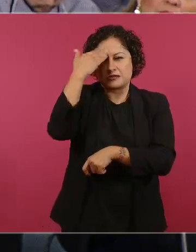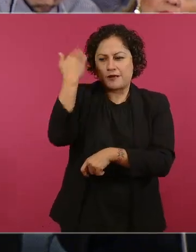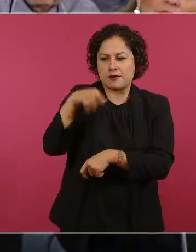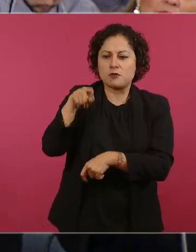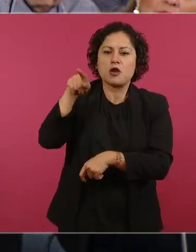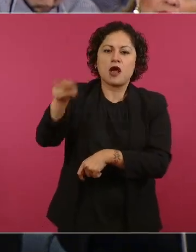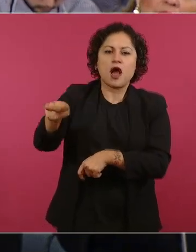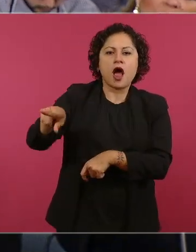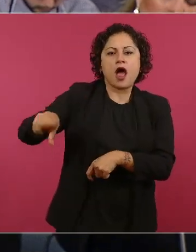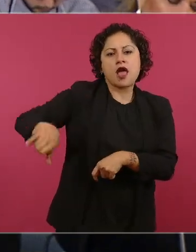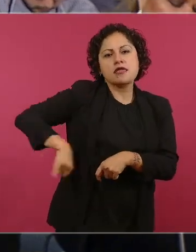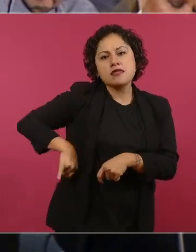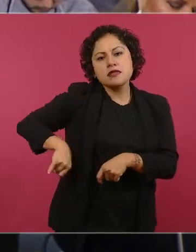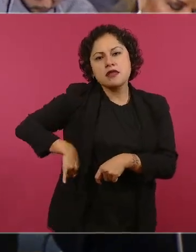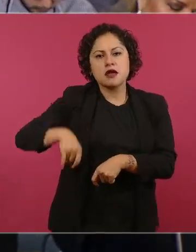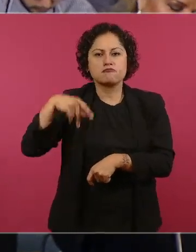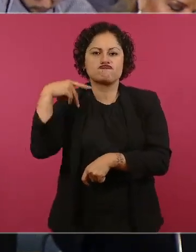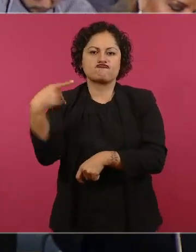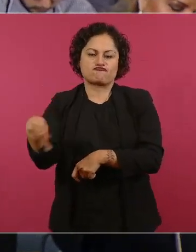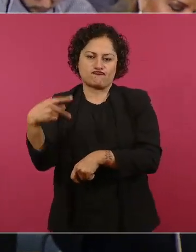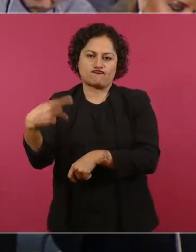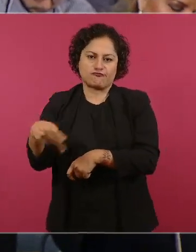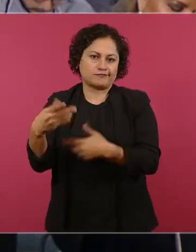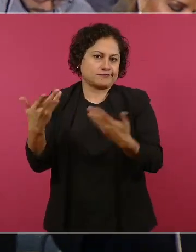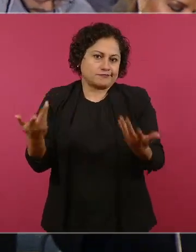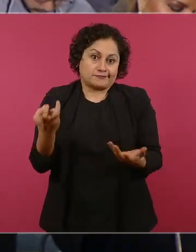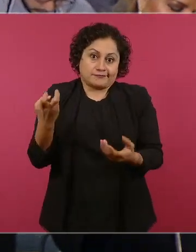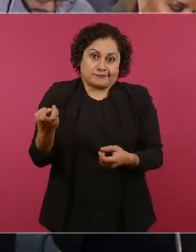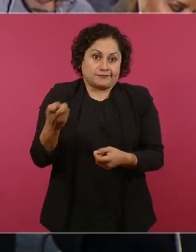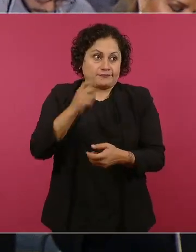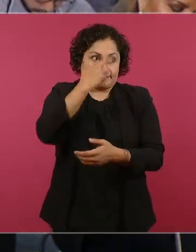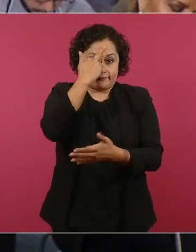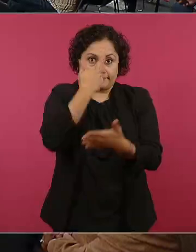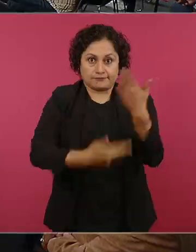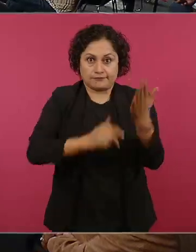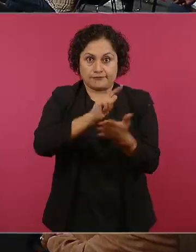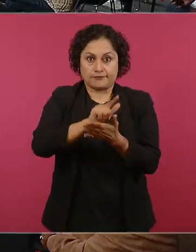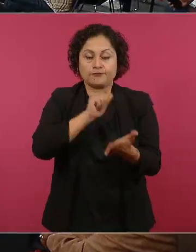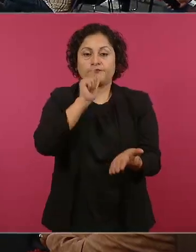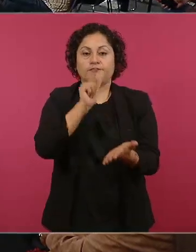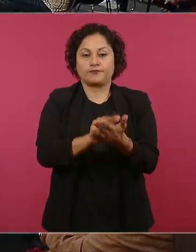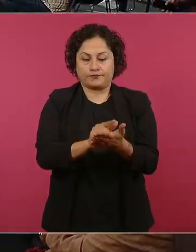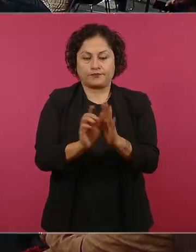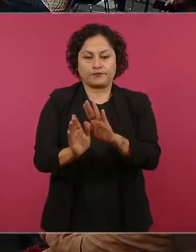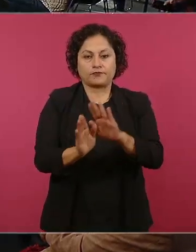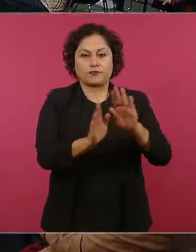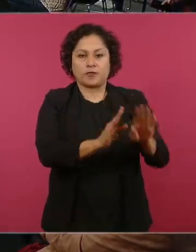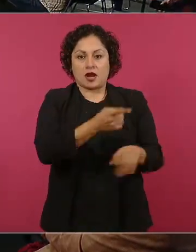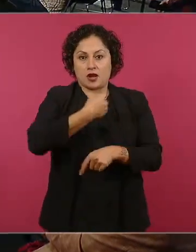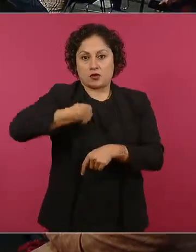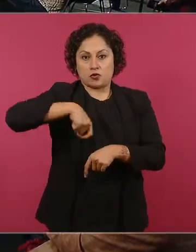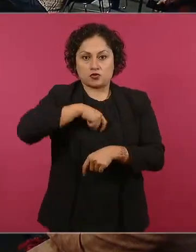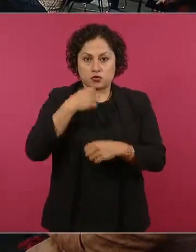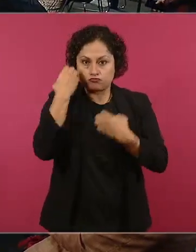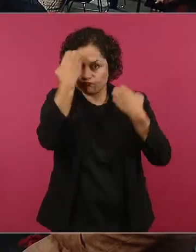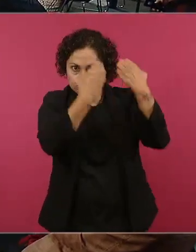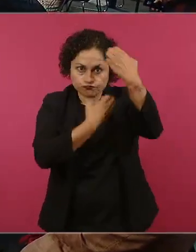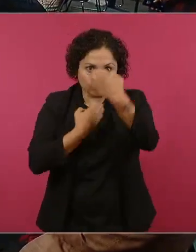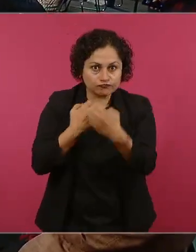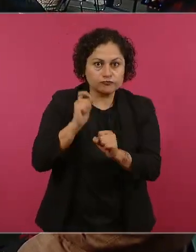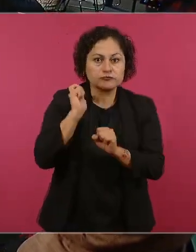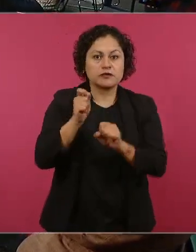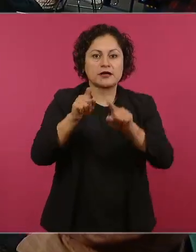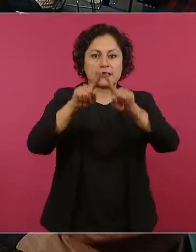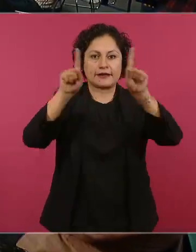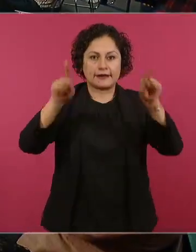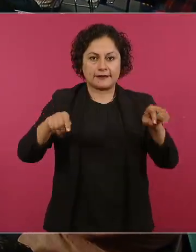justo de este sector particularmente, hemos estado revisando en la revista Contralínea las fichas de la Dirección